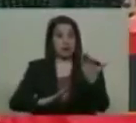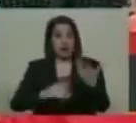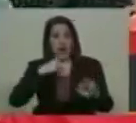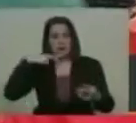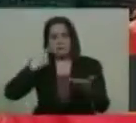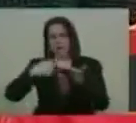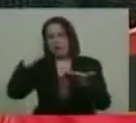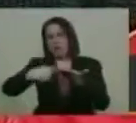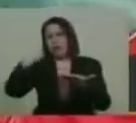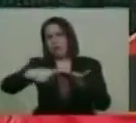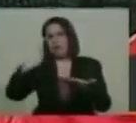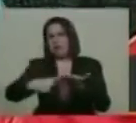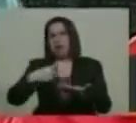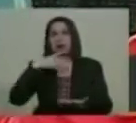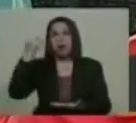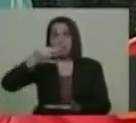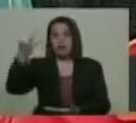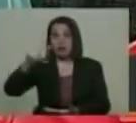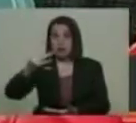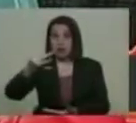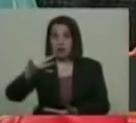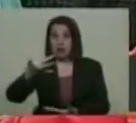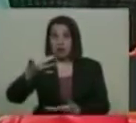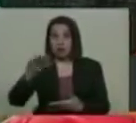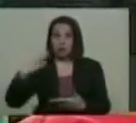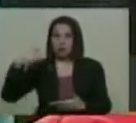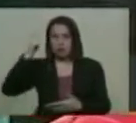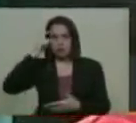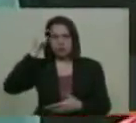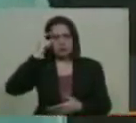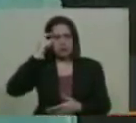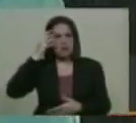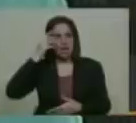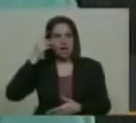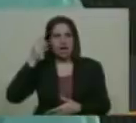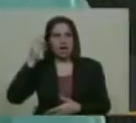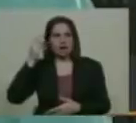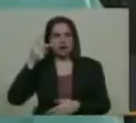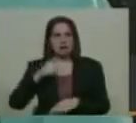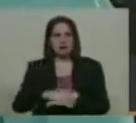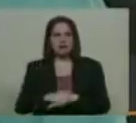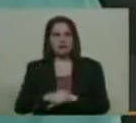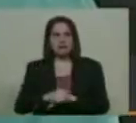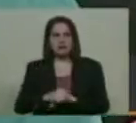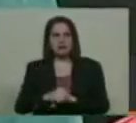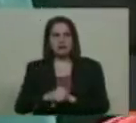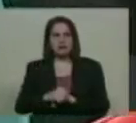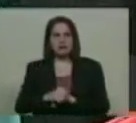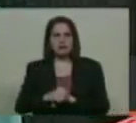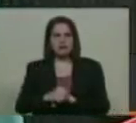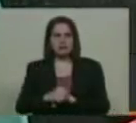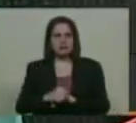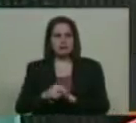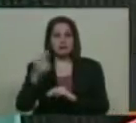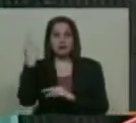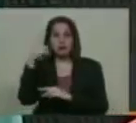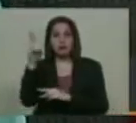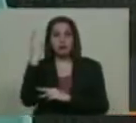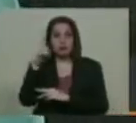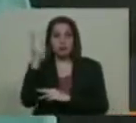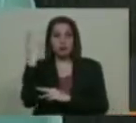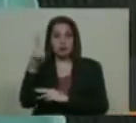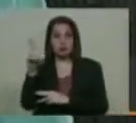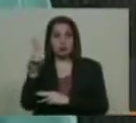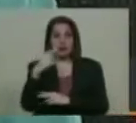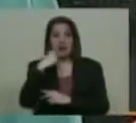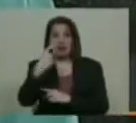verdad. Una vez Delcy, en Uruguay, agarró al presidente argentino Mauricio Macri y